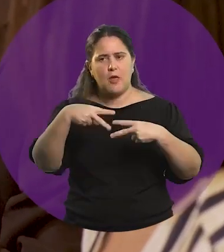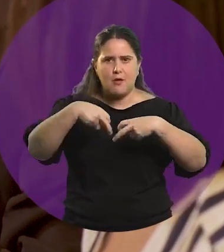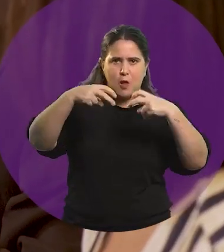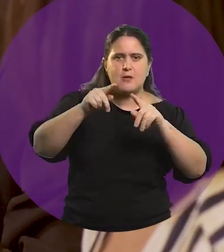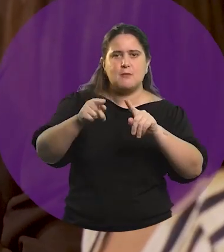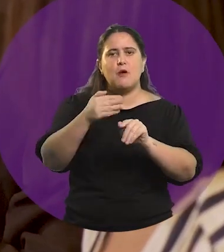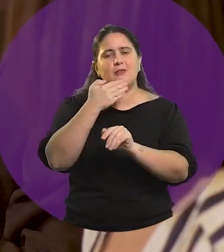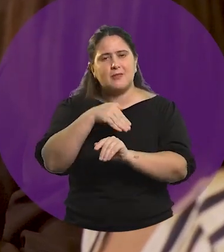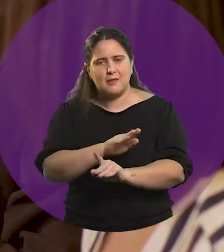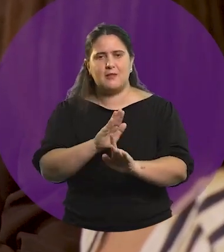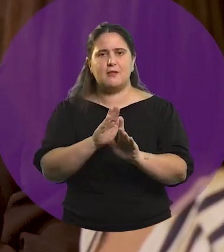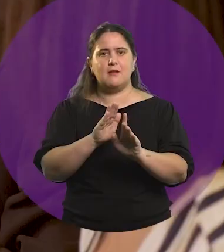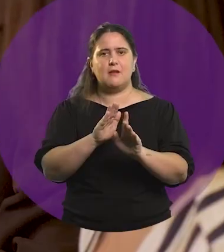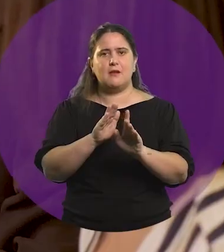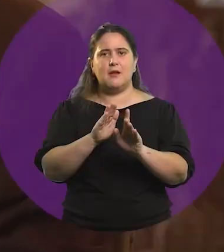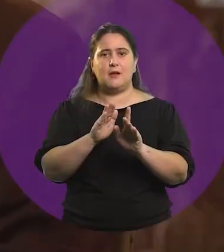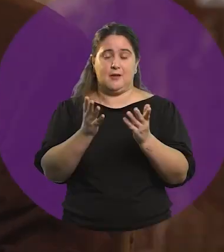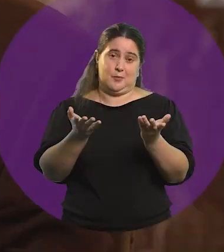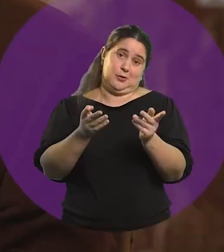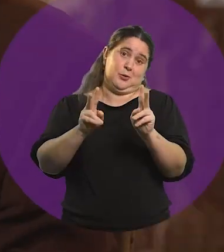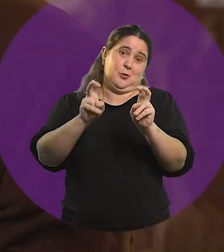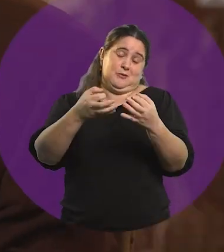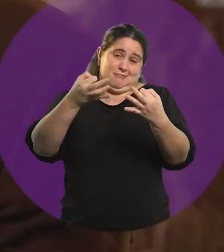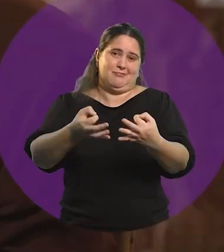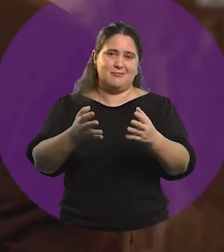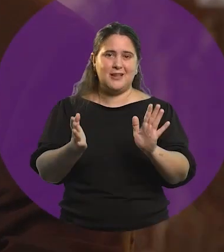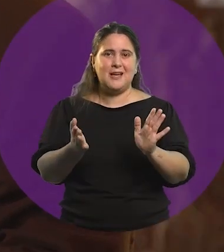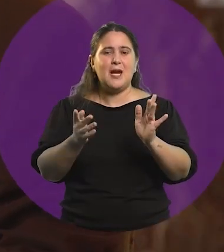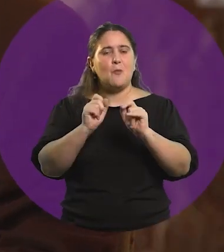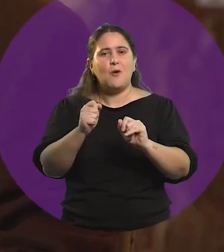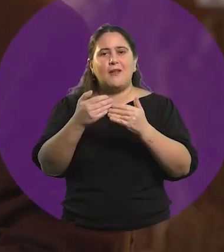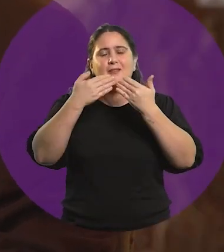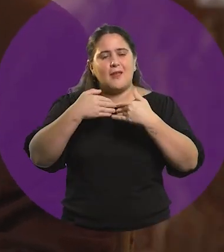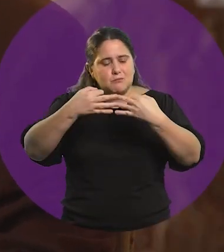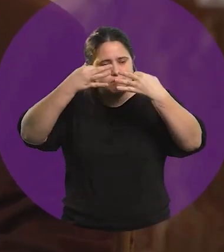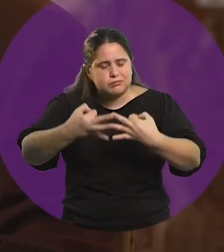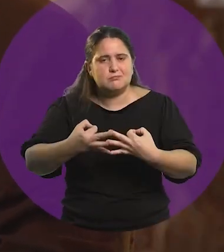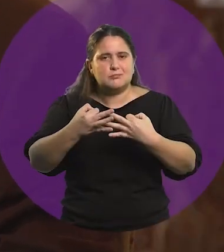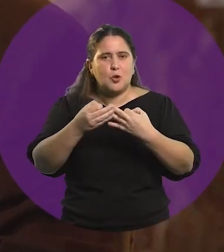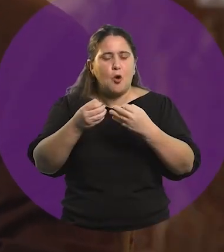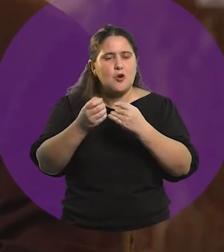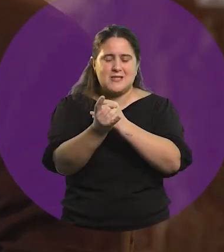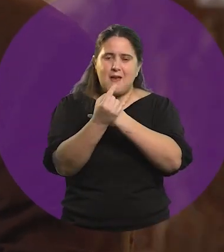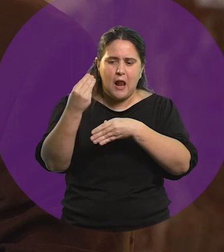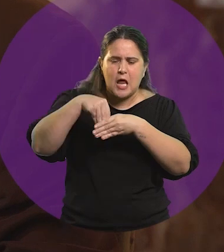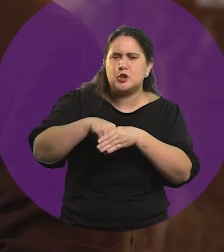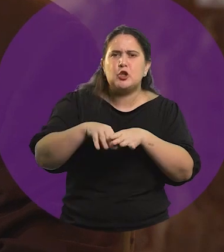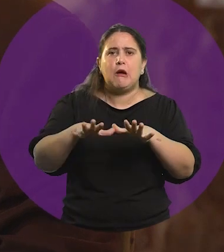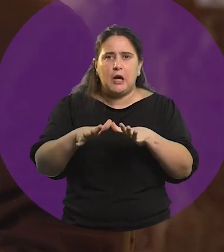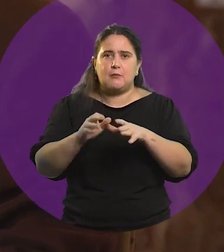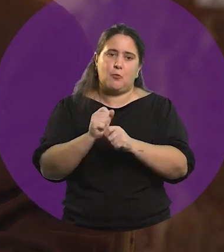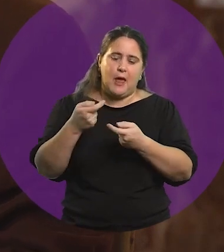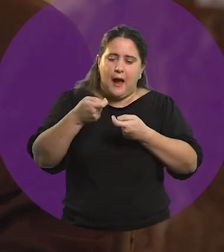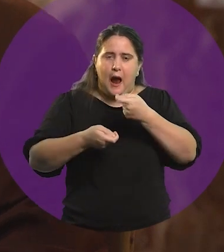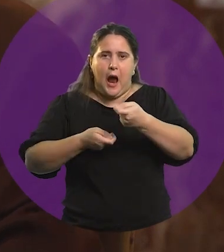también y entender la dimensión, ya que estamos hablando de las dimensiones, de todo lo que abarca Ceibal para poder contribuir, aunque